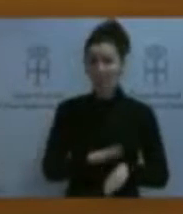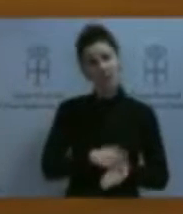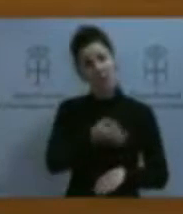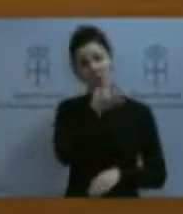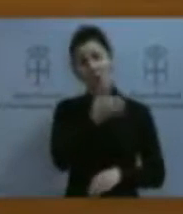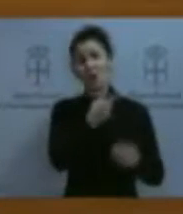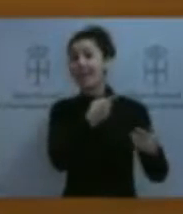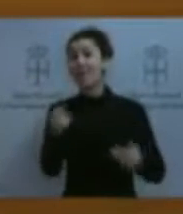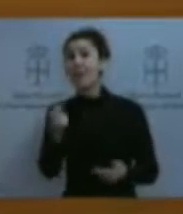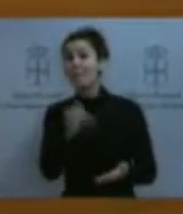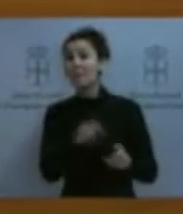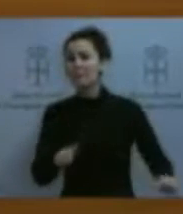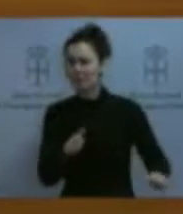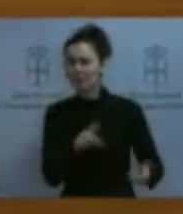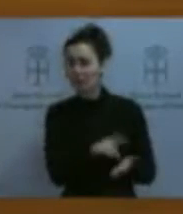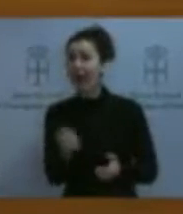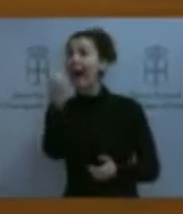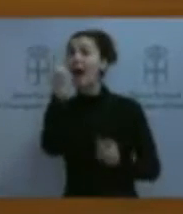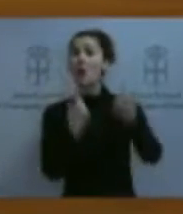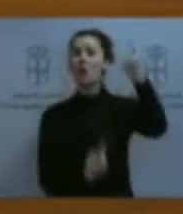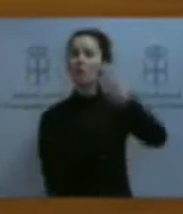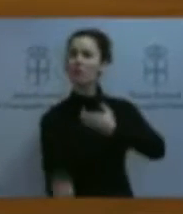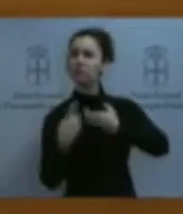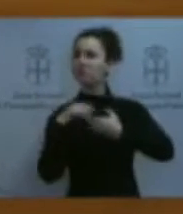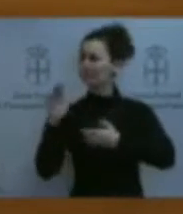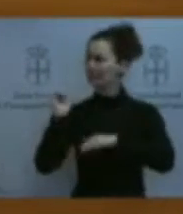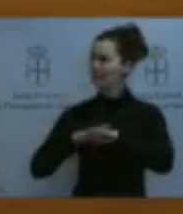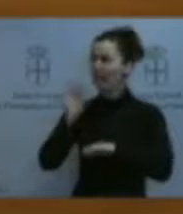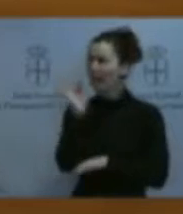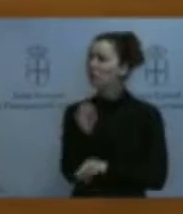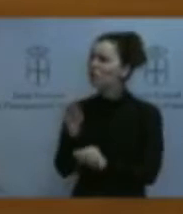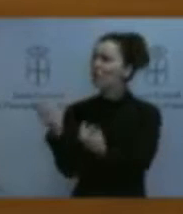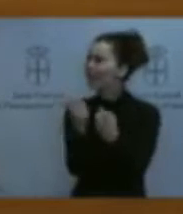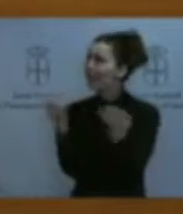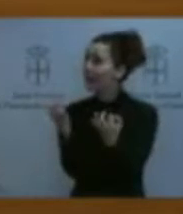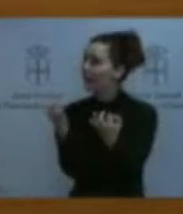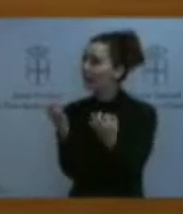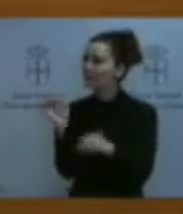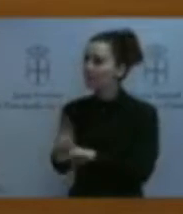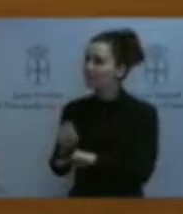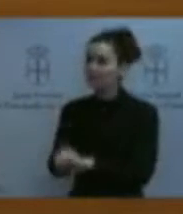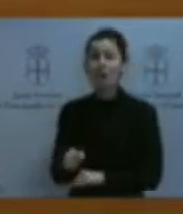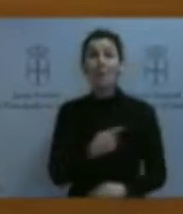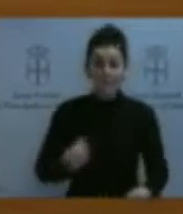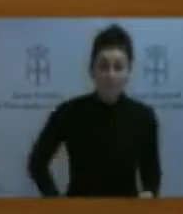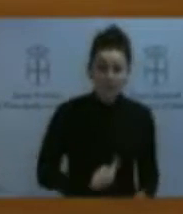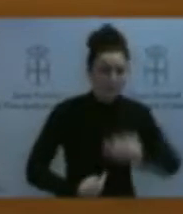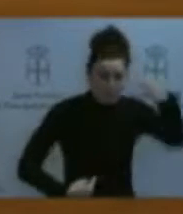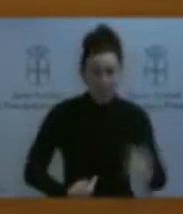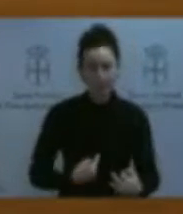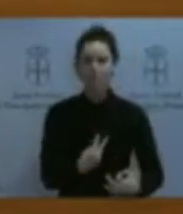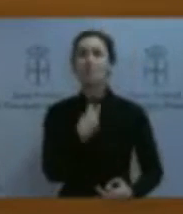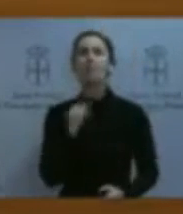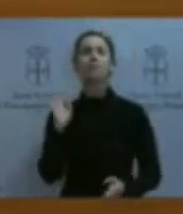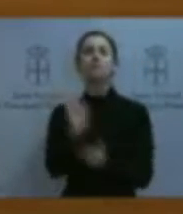llamaron a escucharles, a ver cuáles eran sus necesidades. No, solo Podemos aseguró que tuviesen voz en las comparecencias. ¿Cuántas enmiendas han presentado que